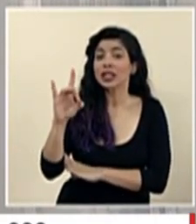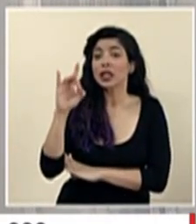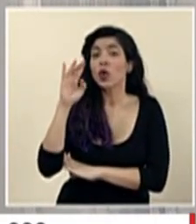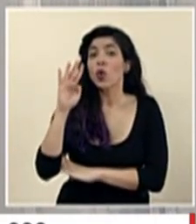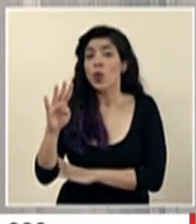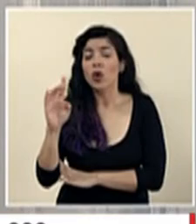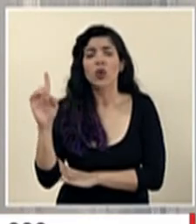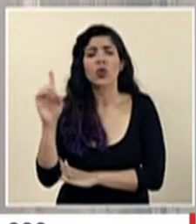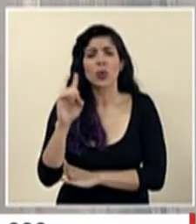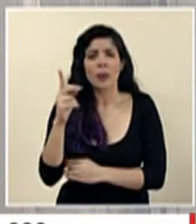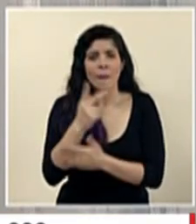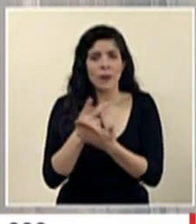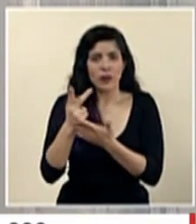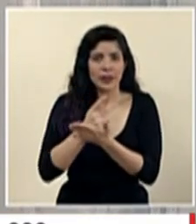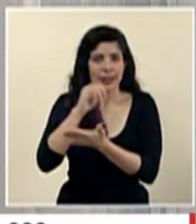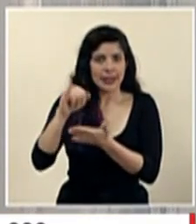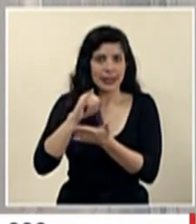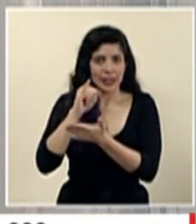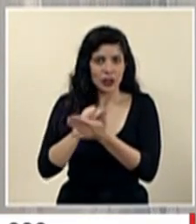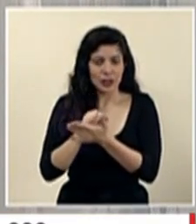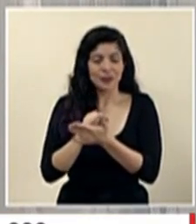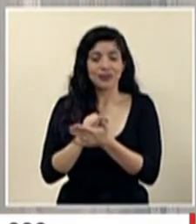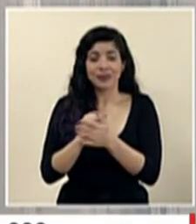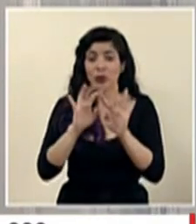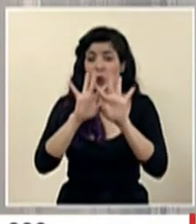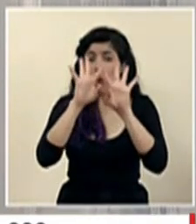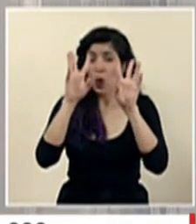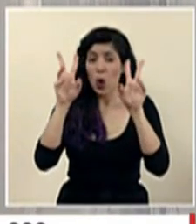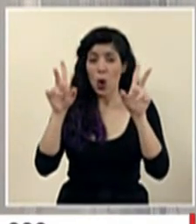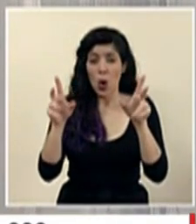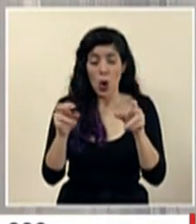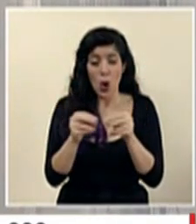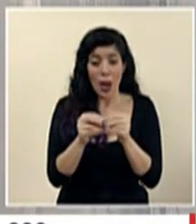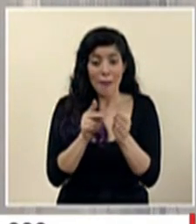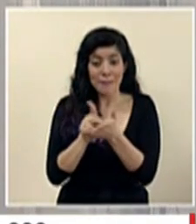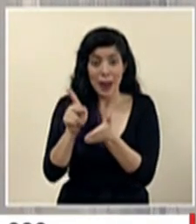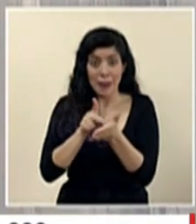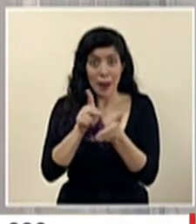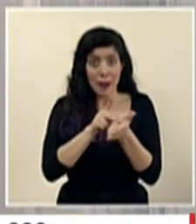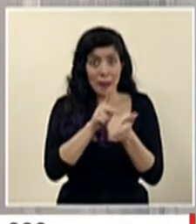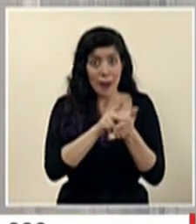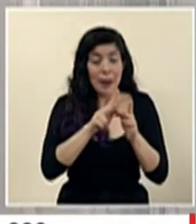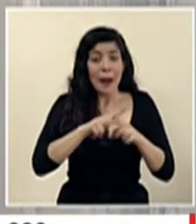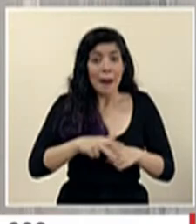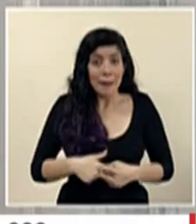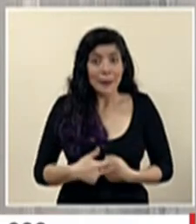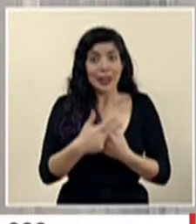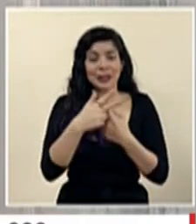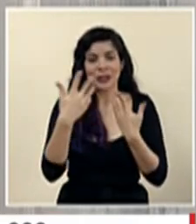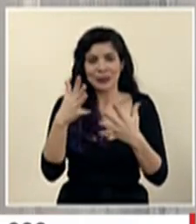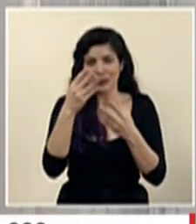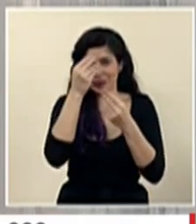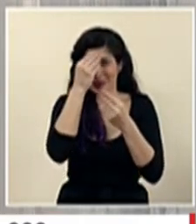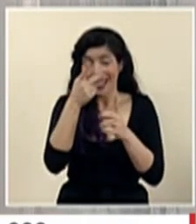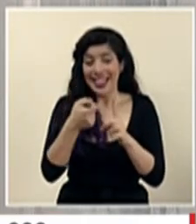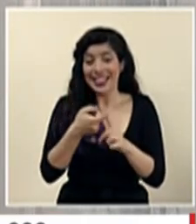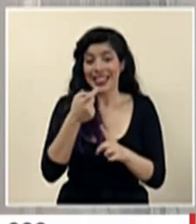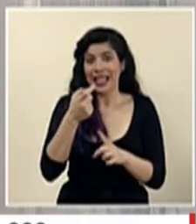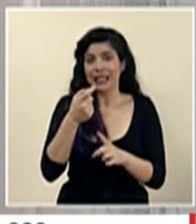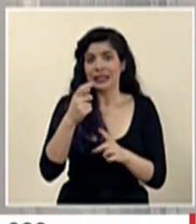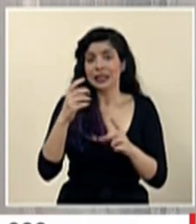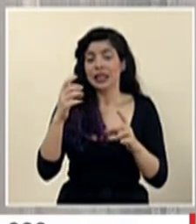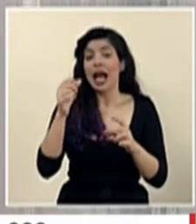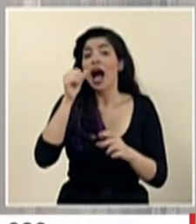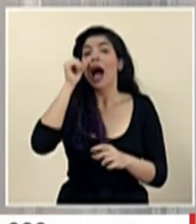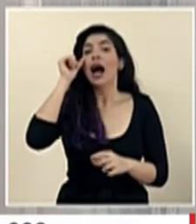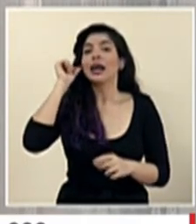55.884 en la provincia de San José. Todas estas gestiones de pago se iniciaron, como les señalaba, desde la noche, desde el